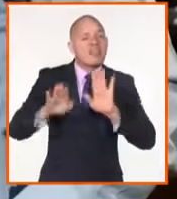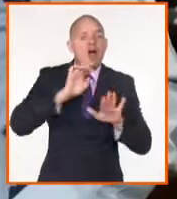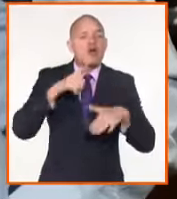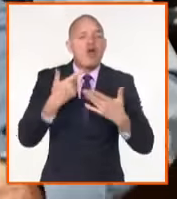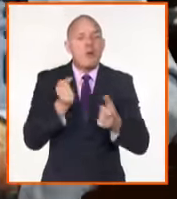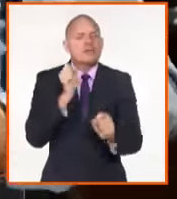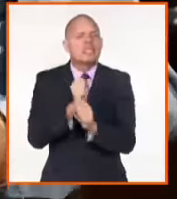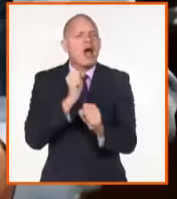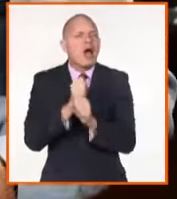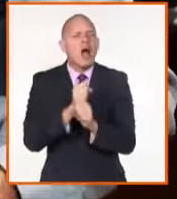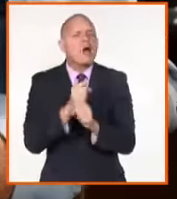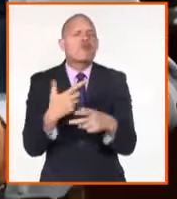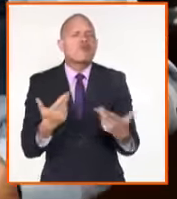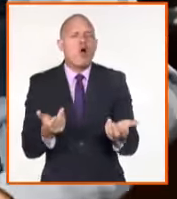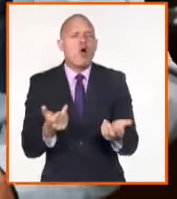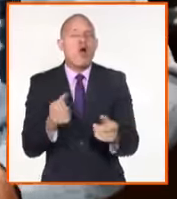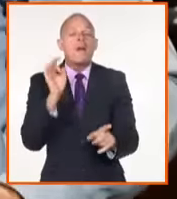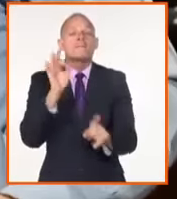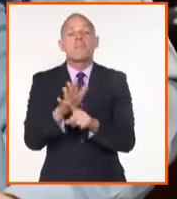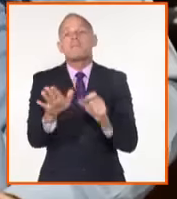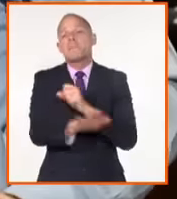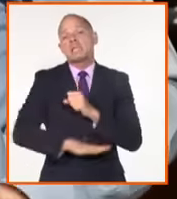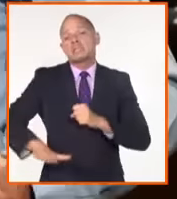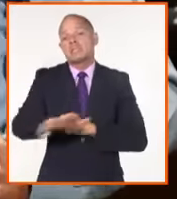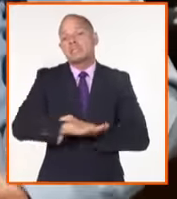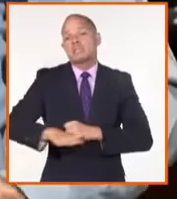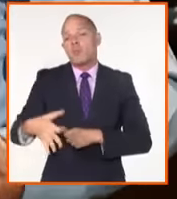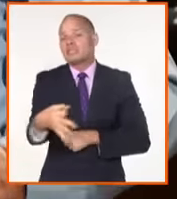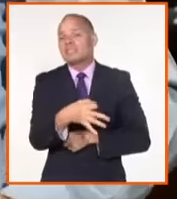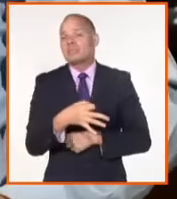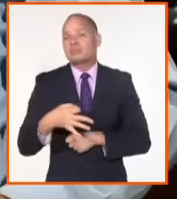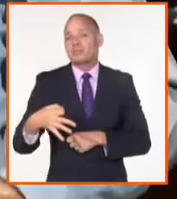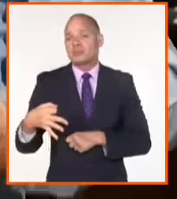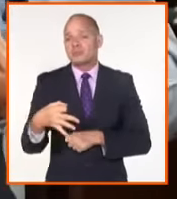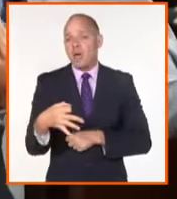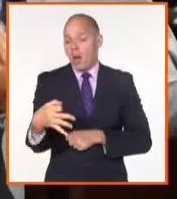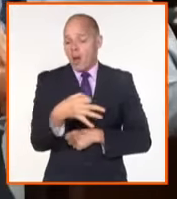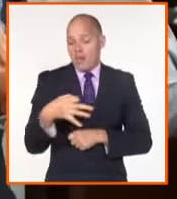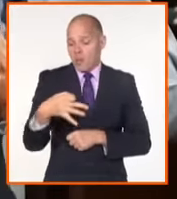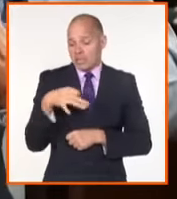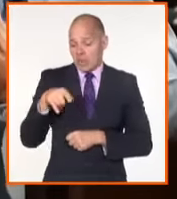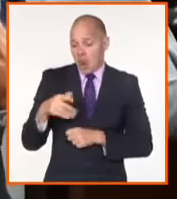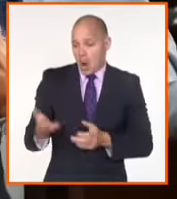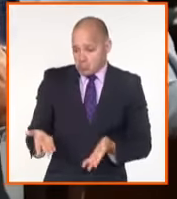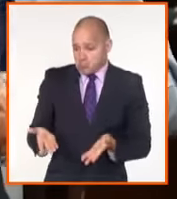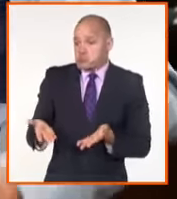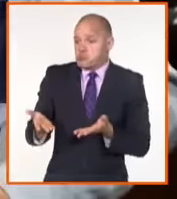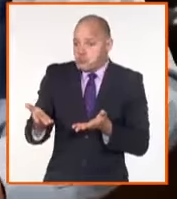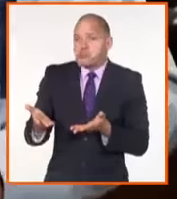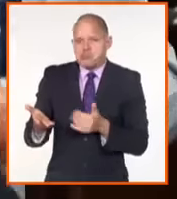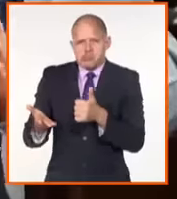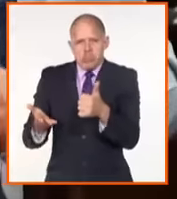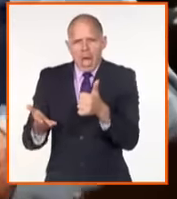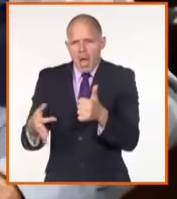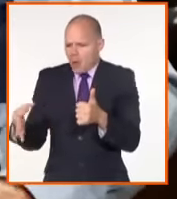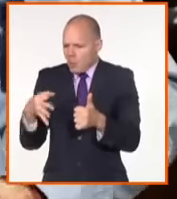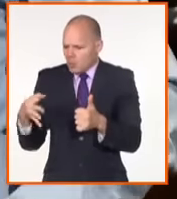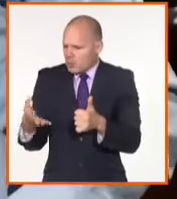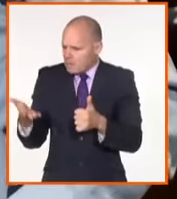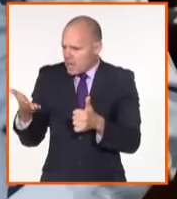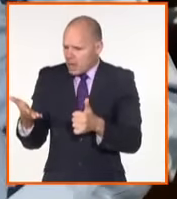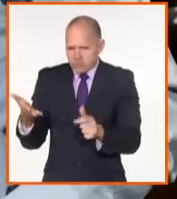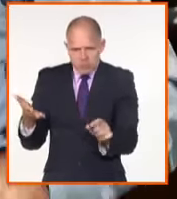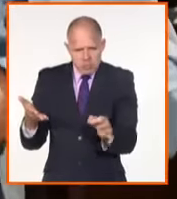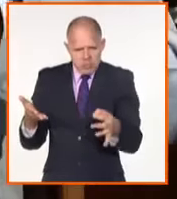desarrollo. Y si el municipio es capaz de producir, de desarrollarse y de superar los problemas, lo supera la provincia y lo